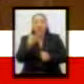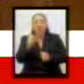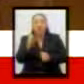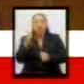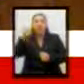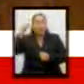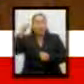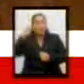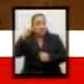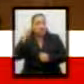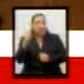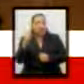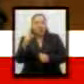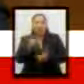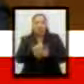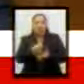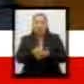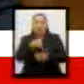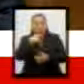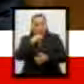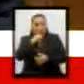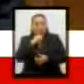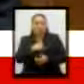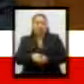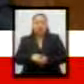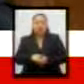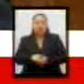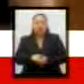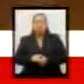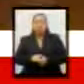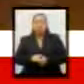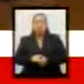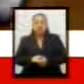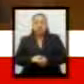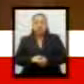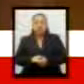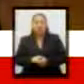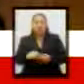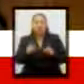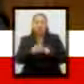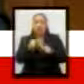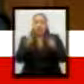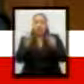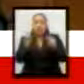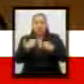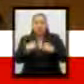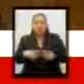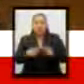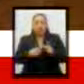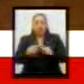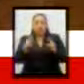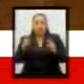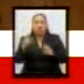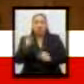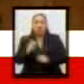los derechos salariales o sexuales reproductivos está vinculado a salud. El